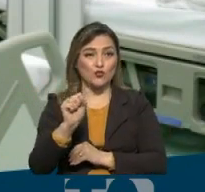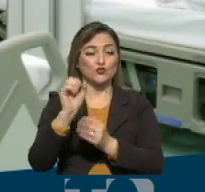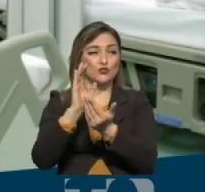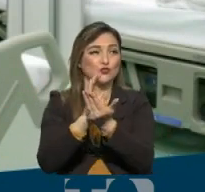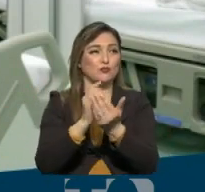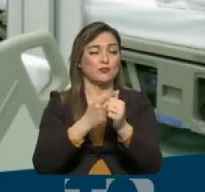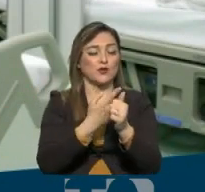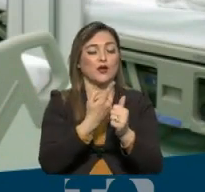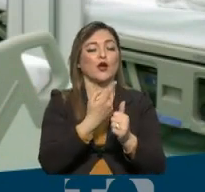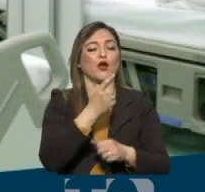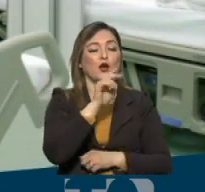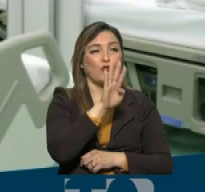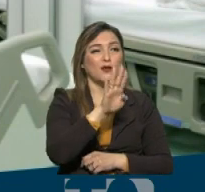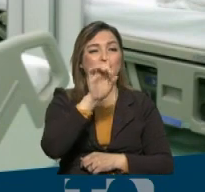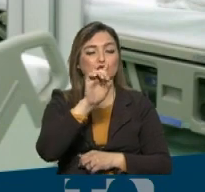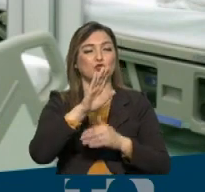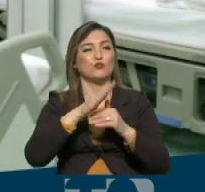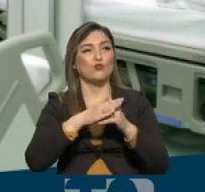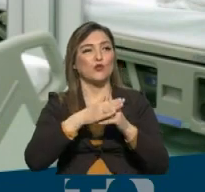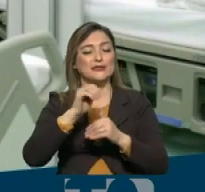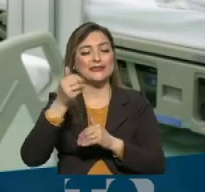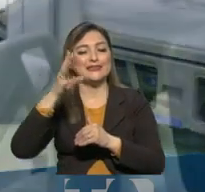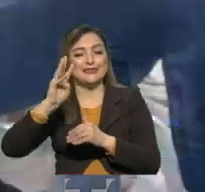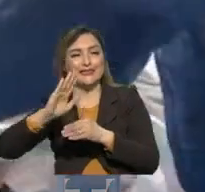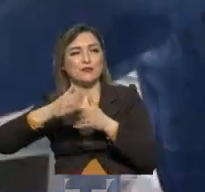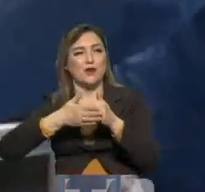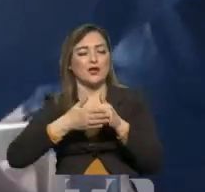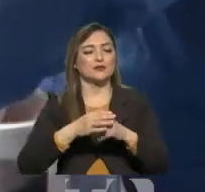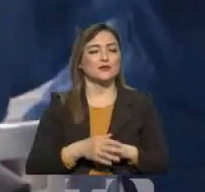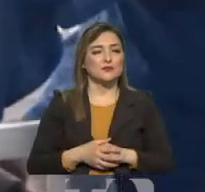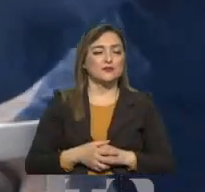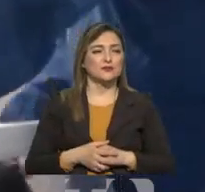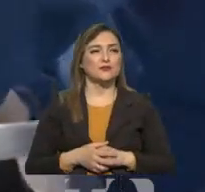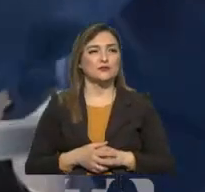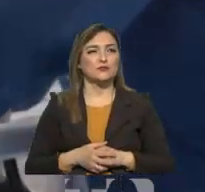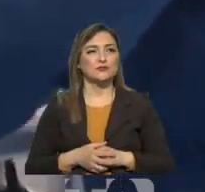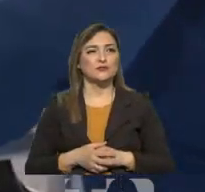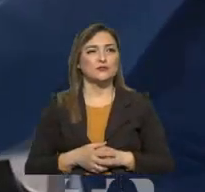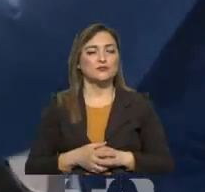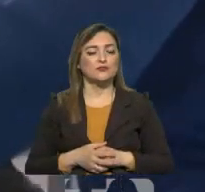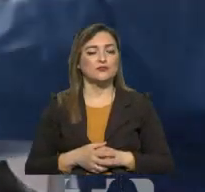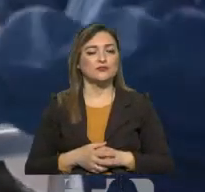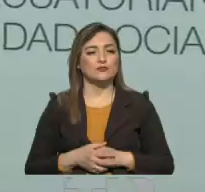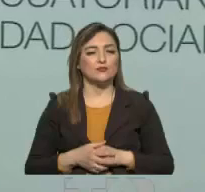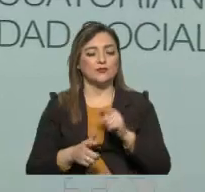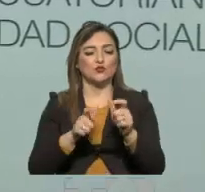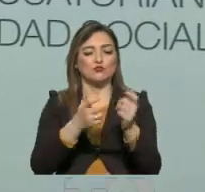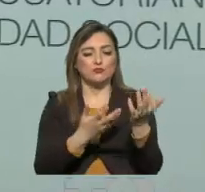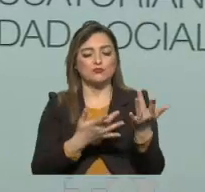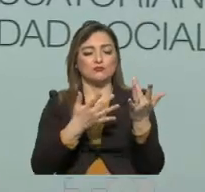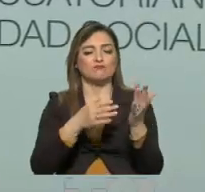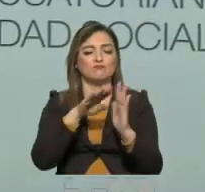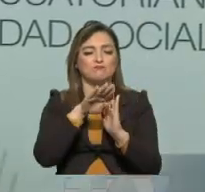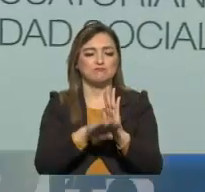y ahora otras 16 que adaptaron dentro del área de emergencias. Y eso contribuyó para que se redujera la lista de espera. Se ha reducido